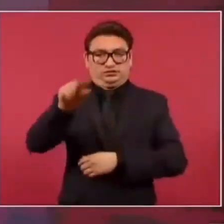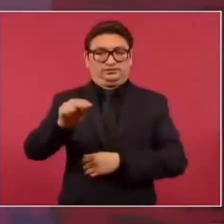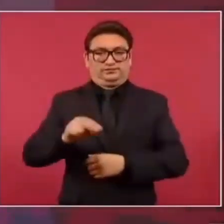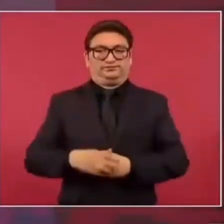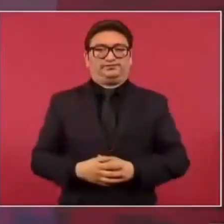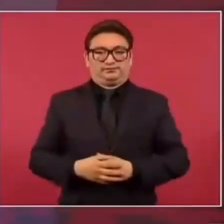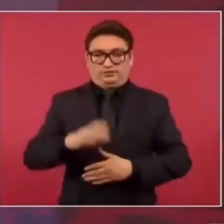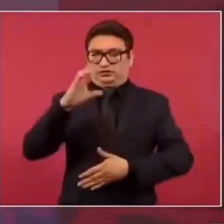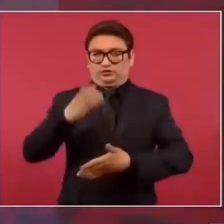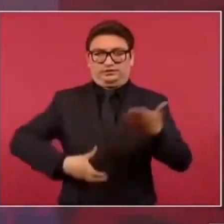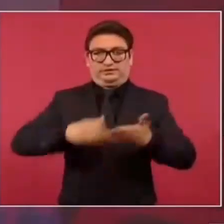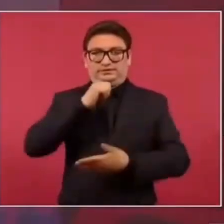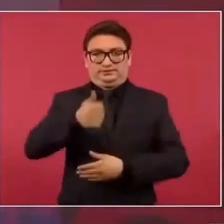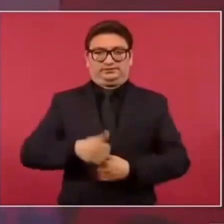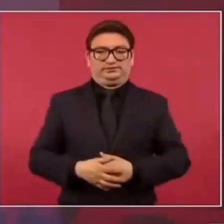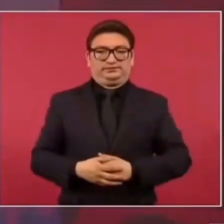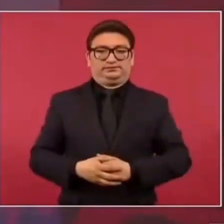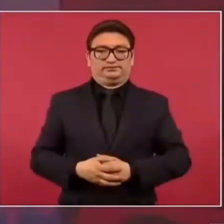contratos.